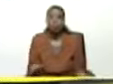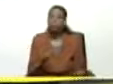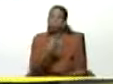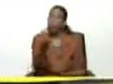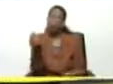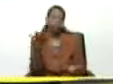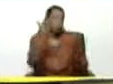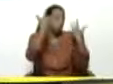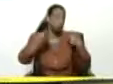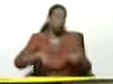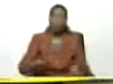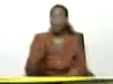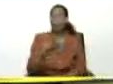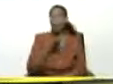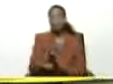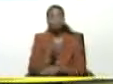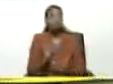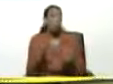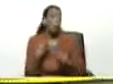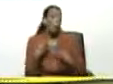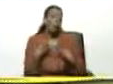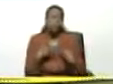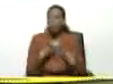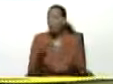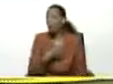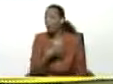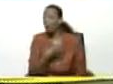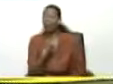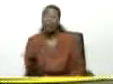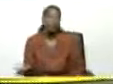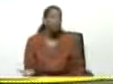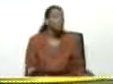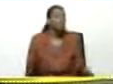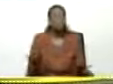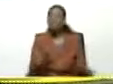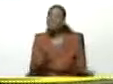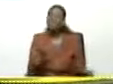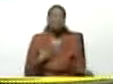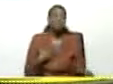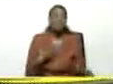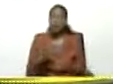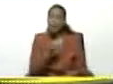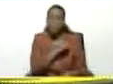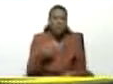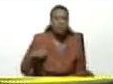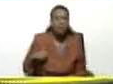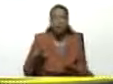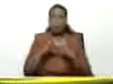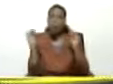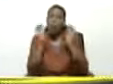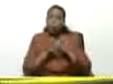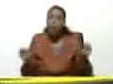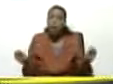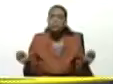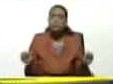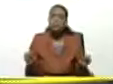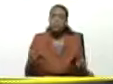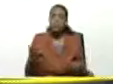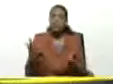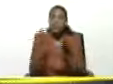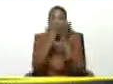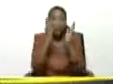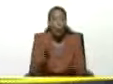se vistan que no van Porque aquí nadie va a privatizar la educación de nuestros